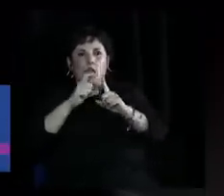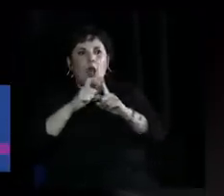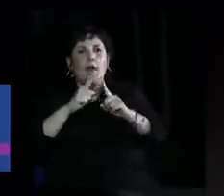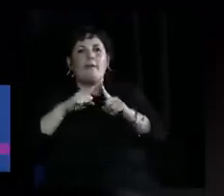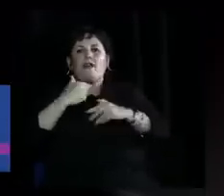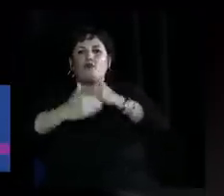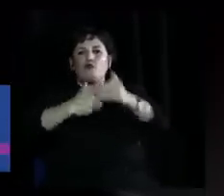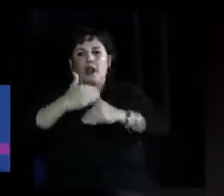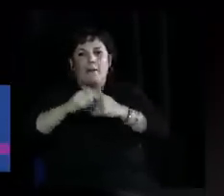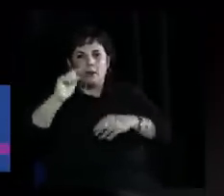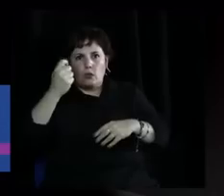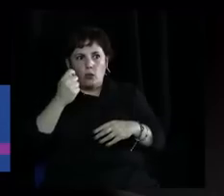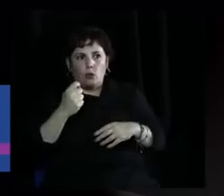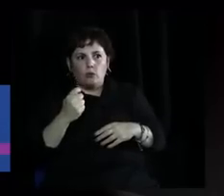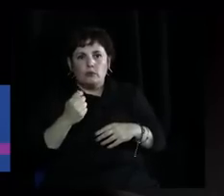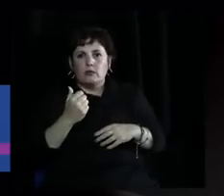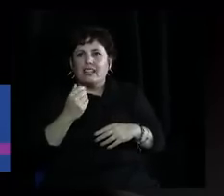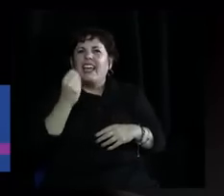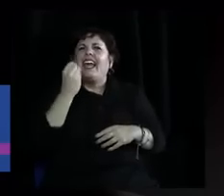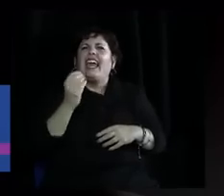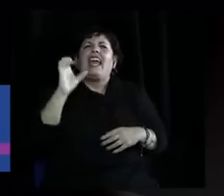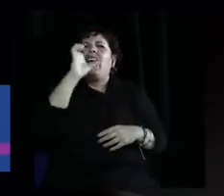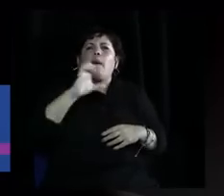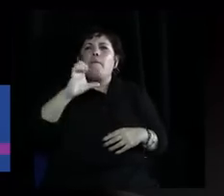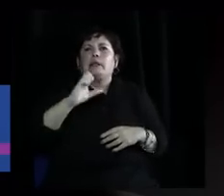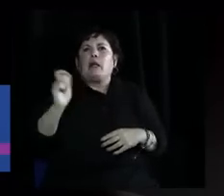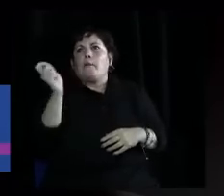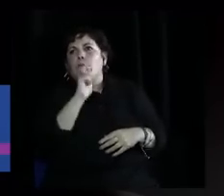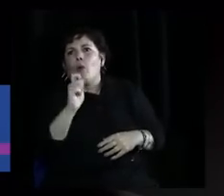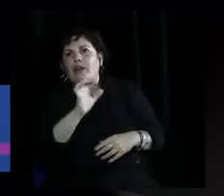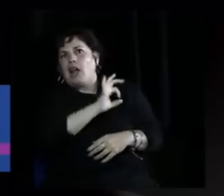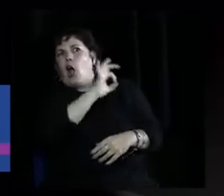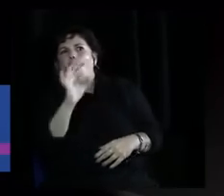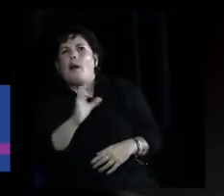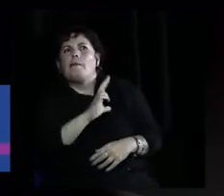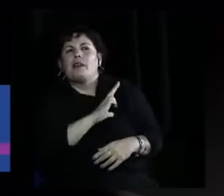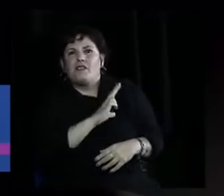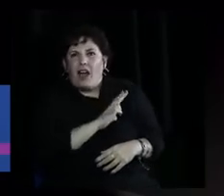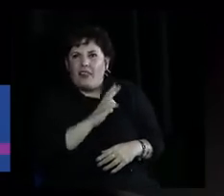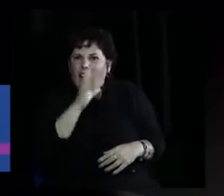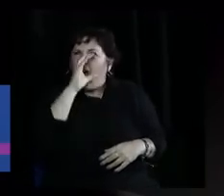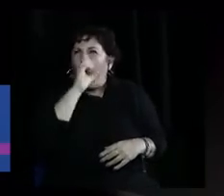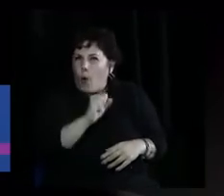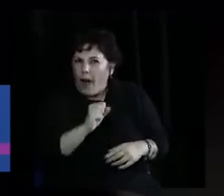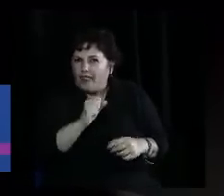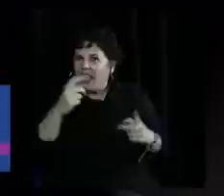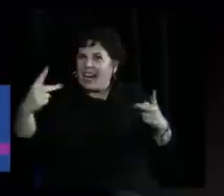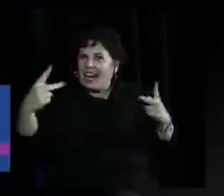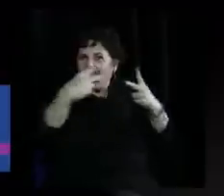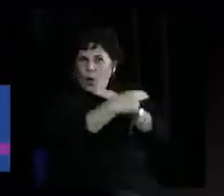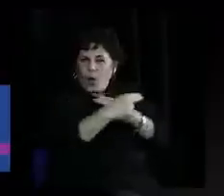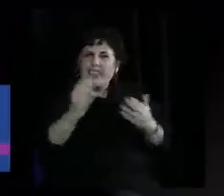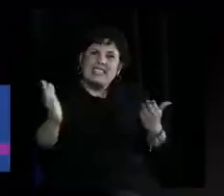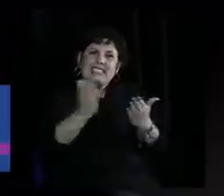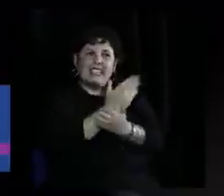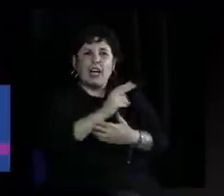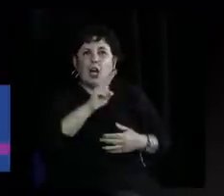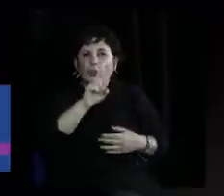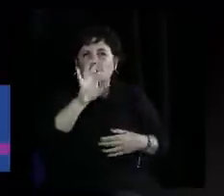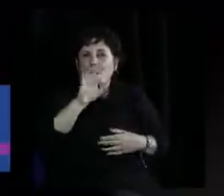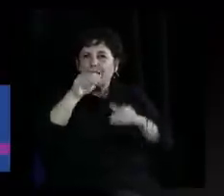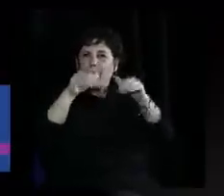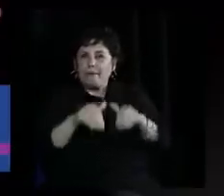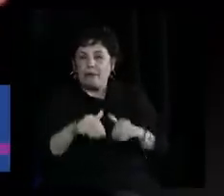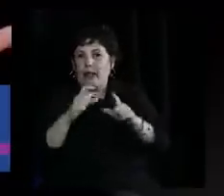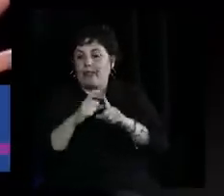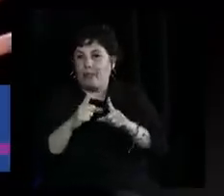UTE. Yo no sé qué empresa pública, privada, resiste un tijeretazo tan grande en su funcionamiento.